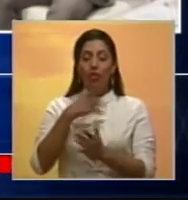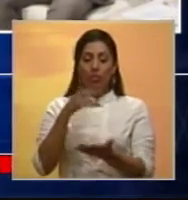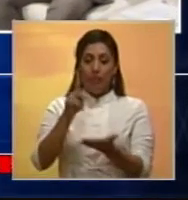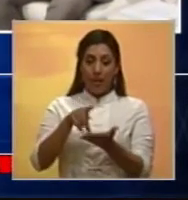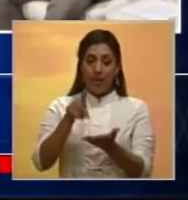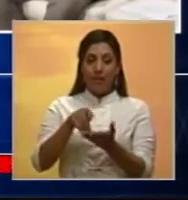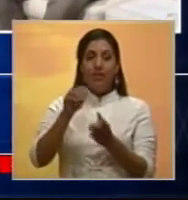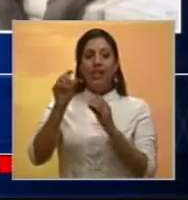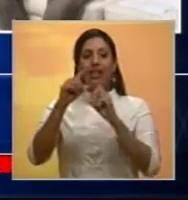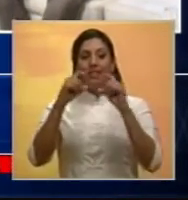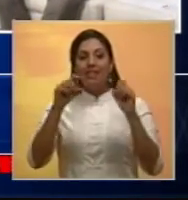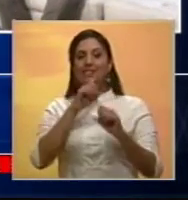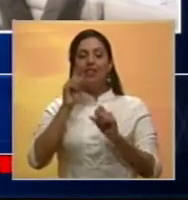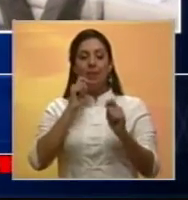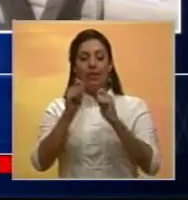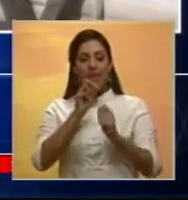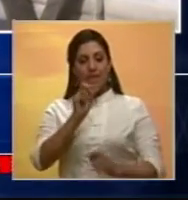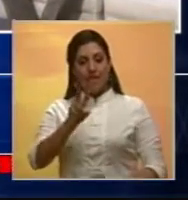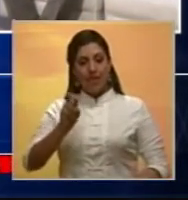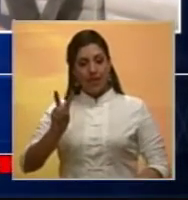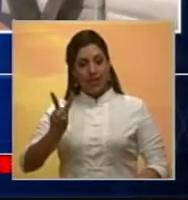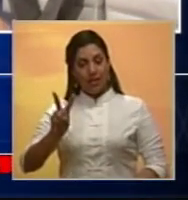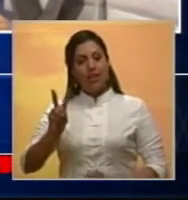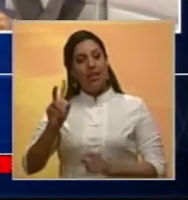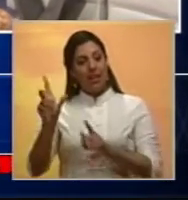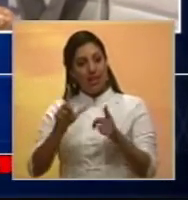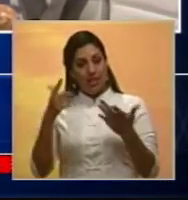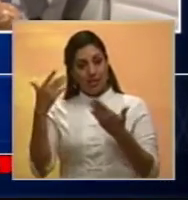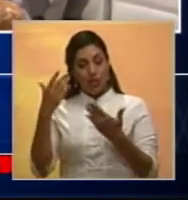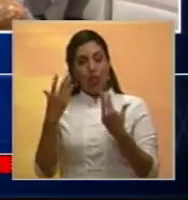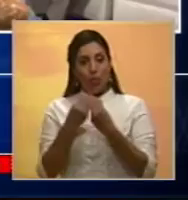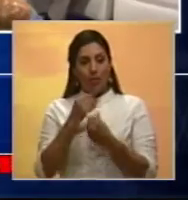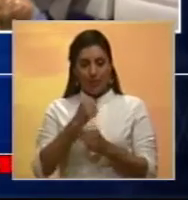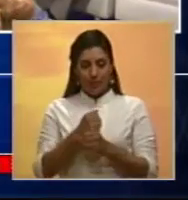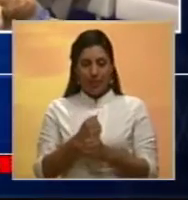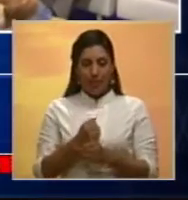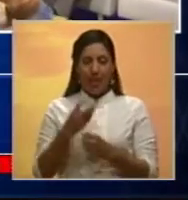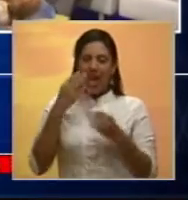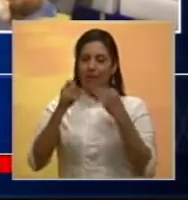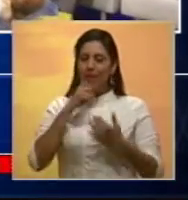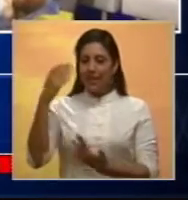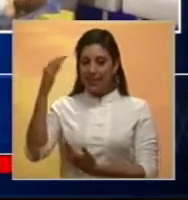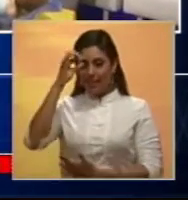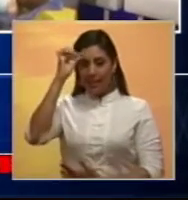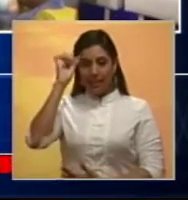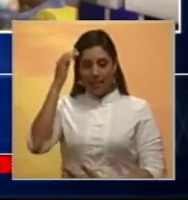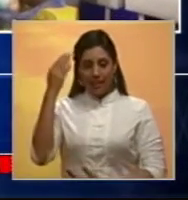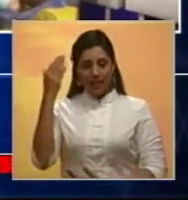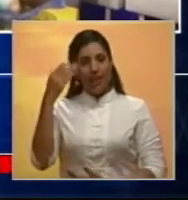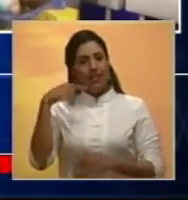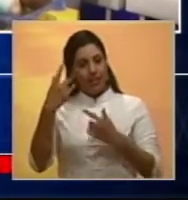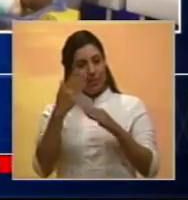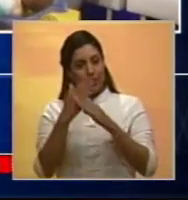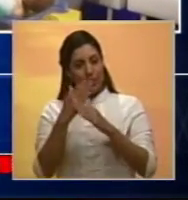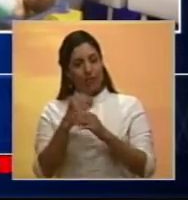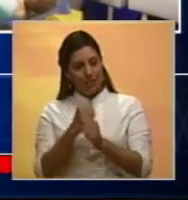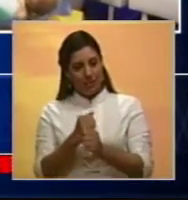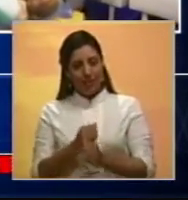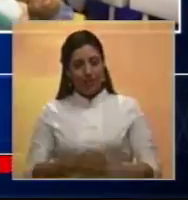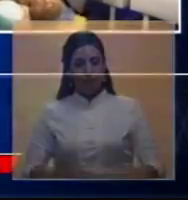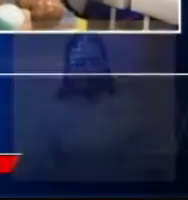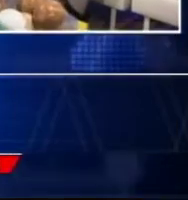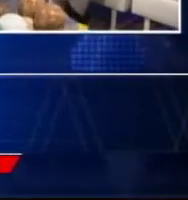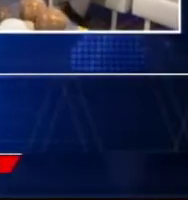participar con la etiqueta Entrevista Bebé. Ya está aquí en el estudio con nosotros. Y estará conversando con Endrina Yepes. Al regreso. Los esperamos.